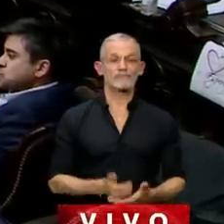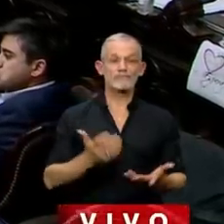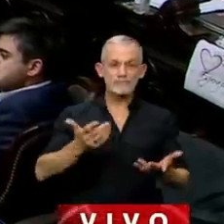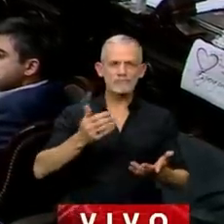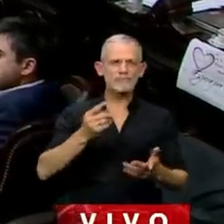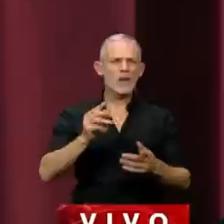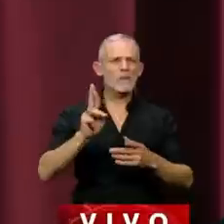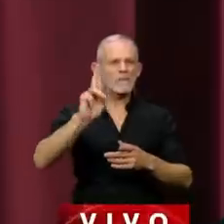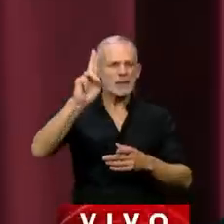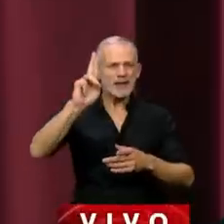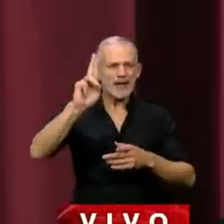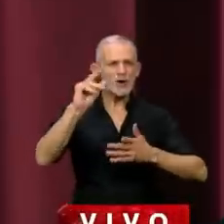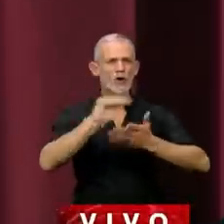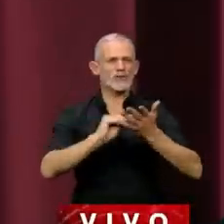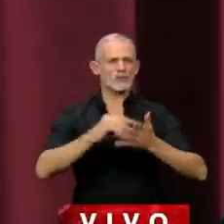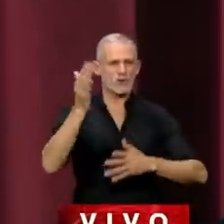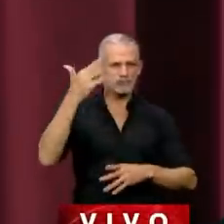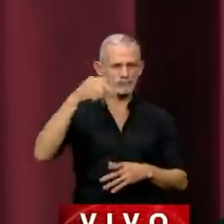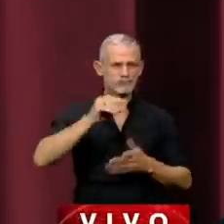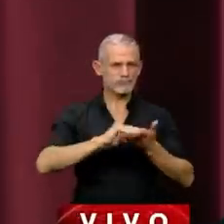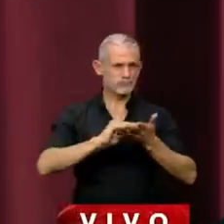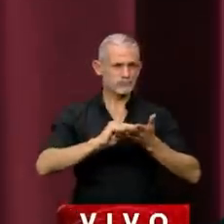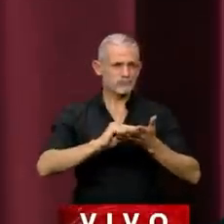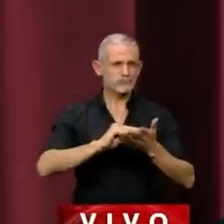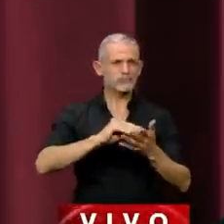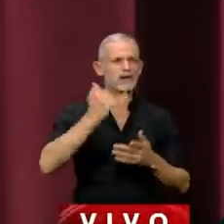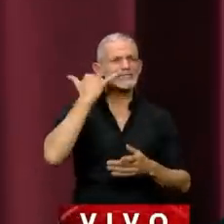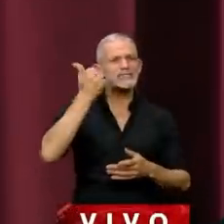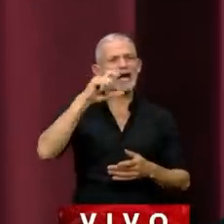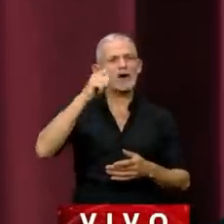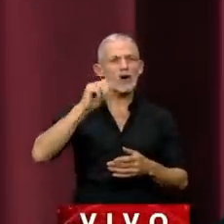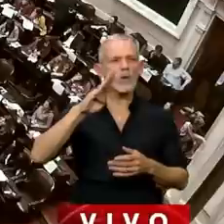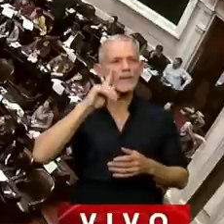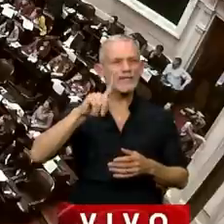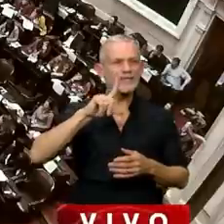Para una cuestión de privilegio, tiene la palabra el diputado Emiliano Giacobiti.